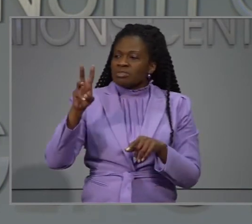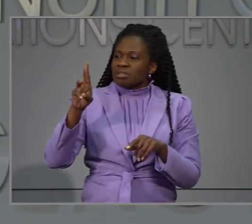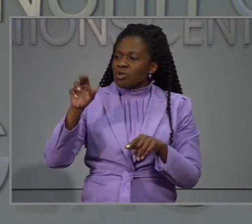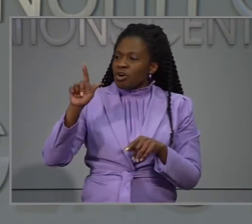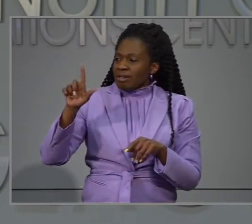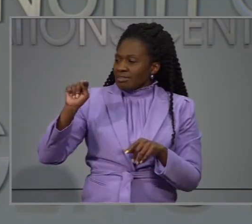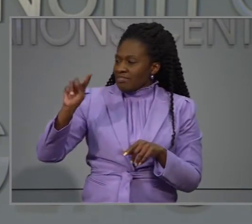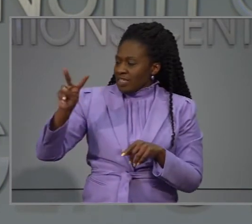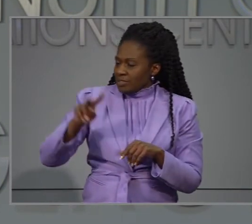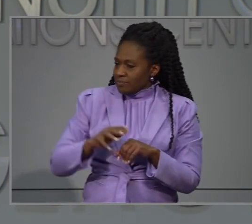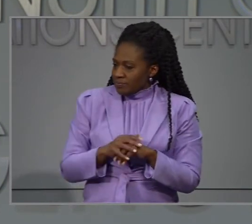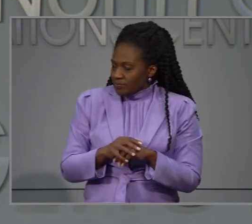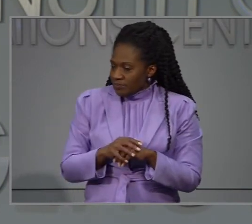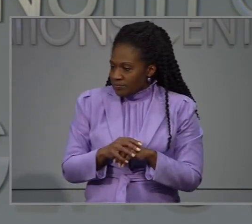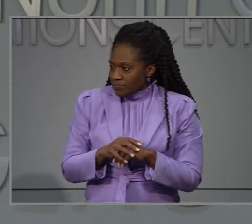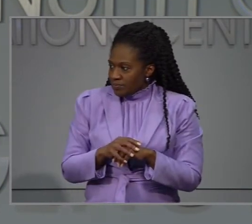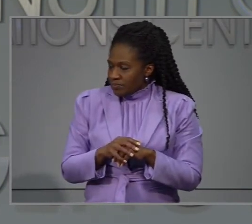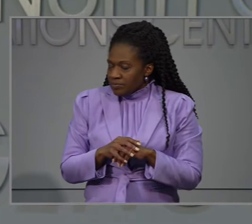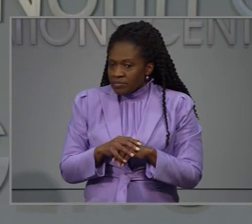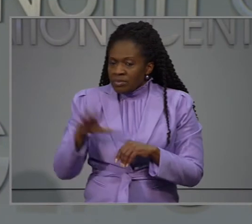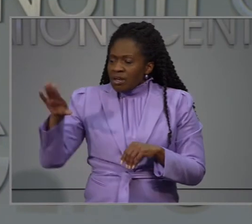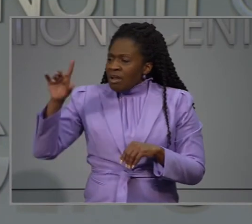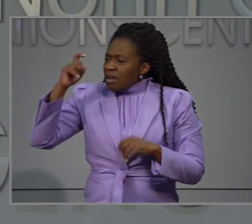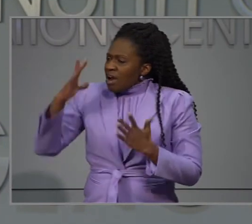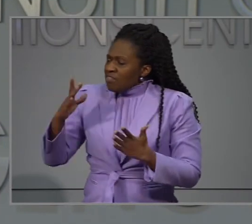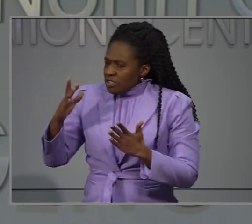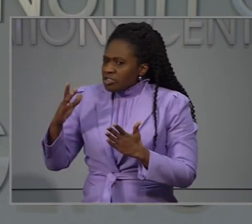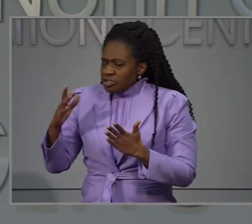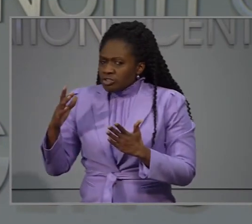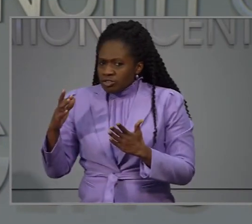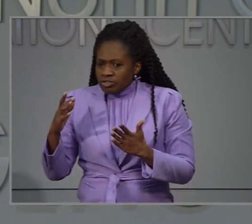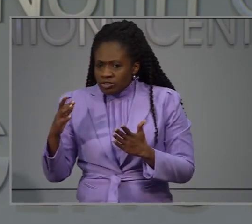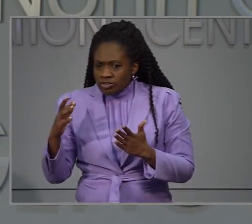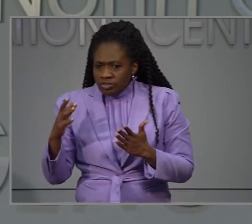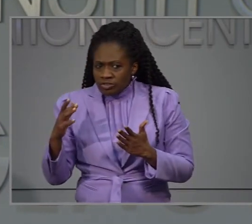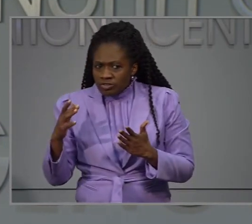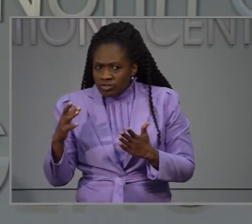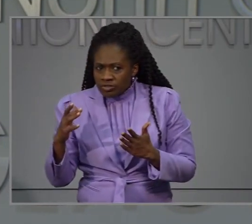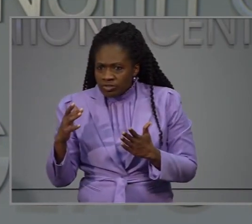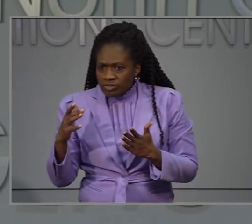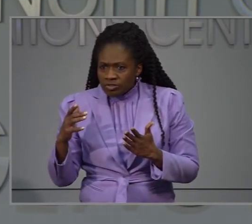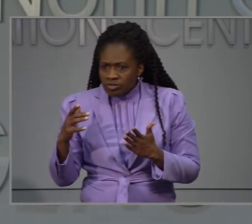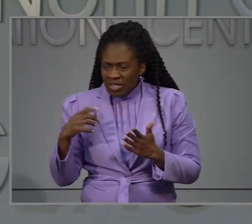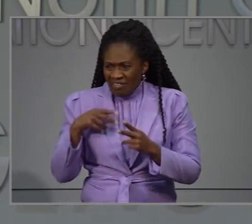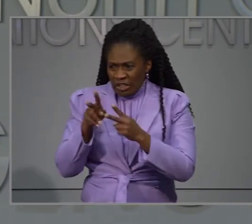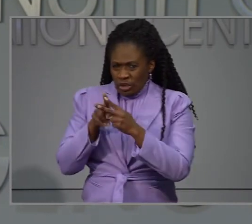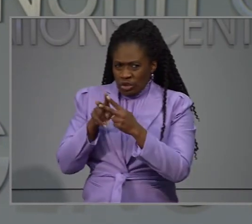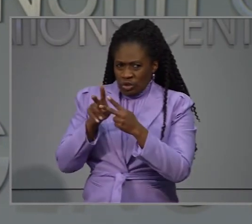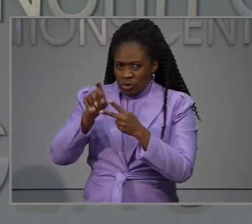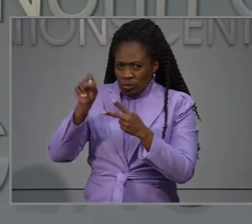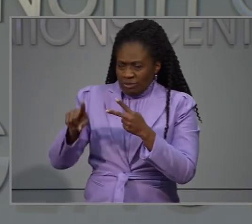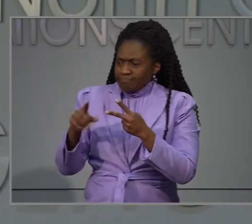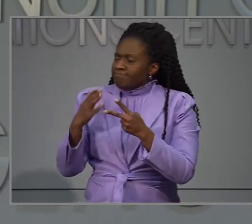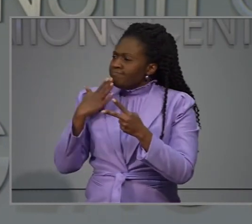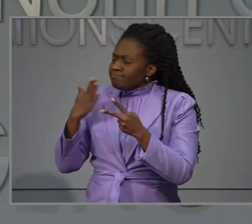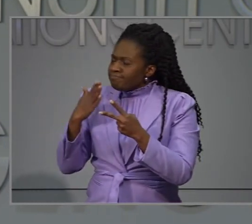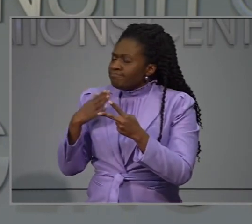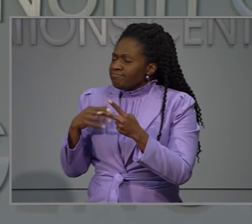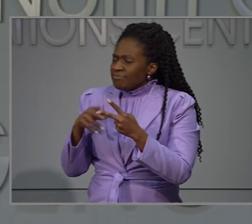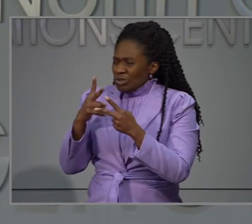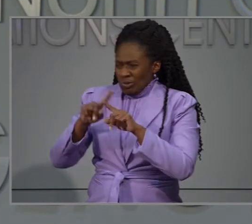tenemos aquí en de doble variante de gobernador gracias por tomar mi pregunta yo tengo dos